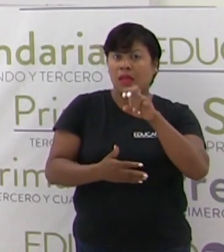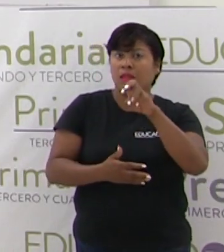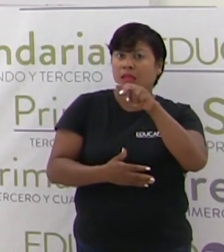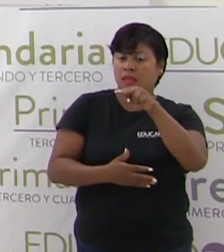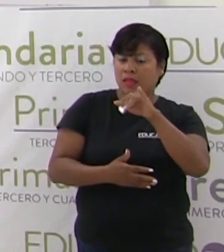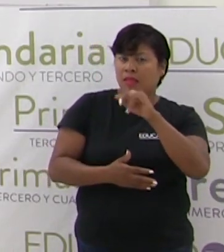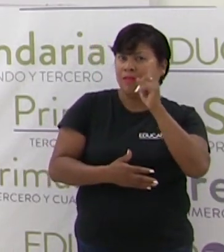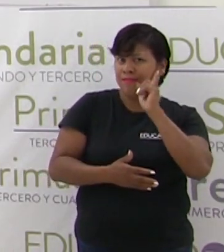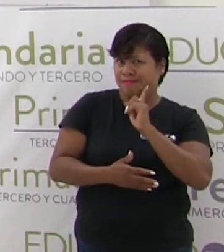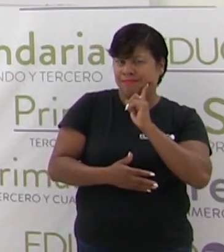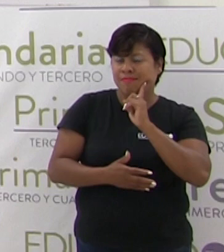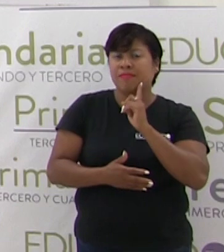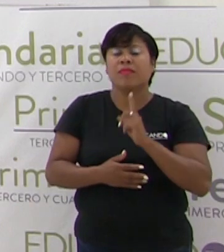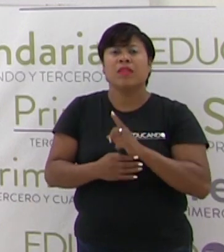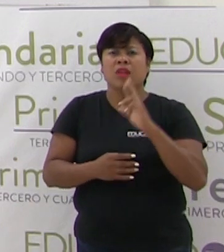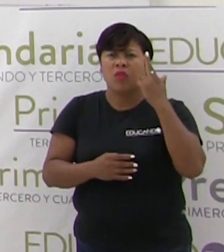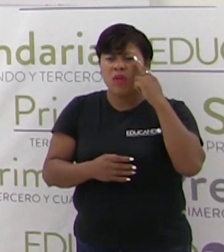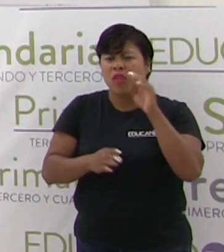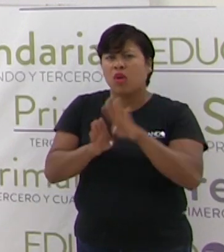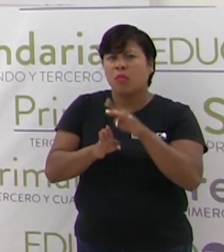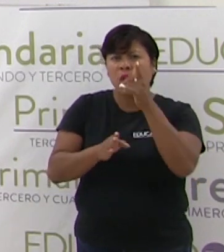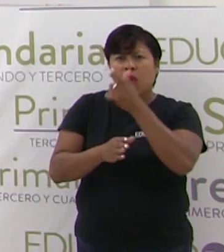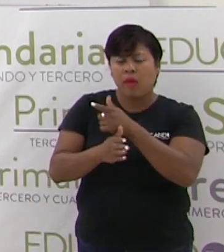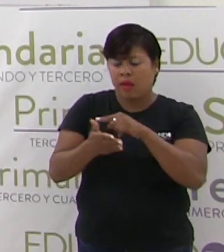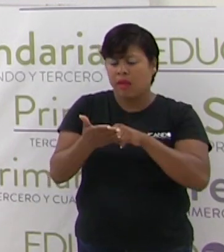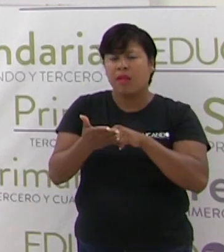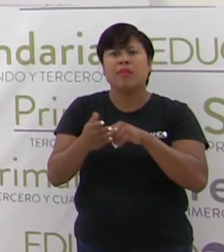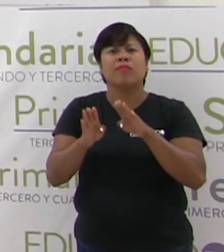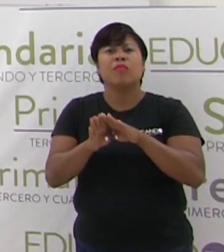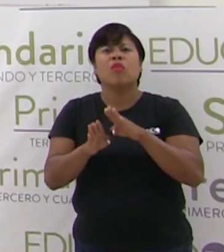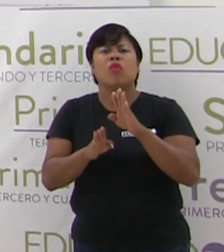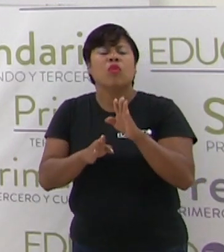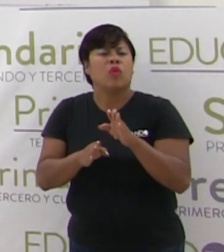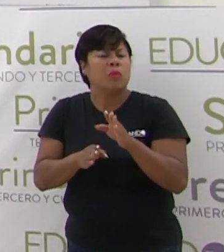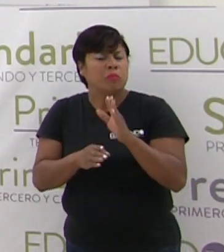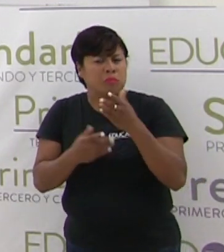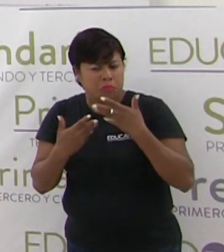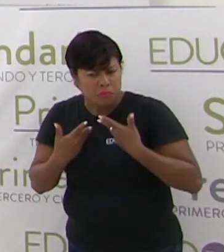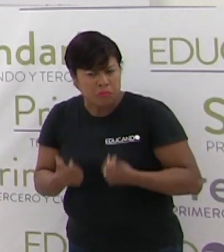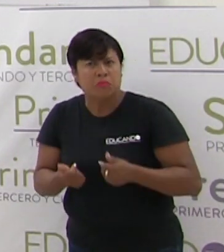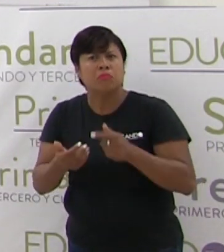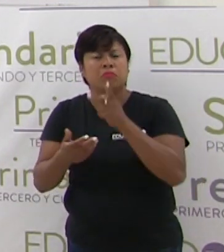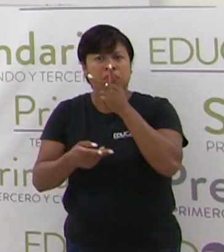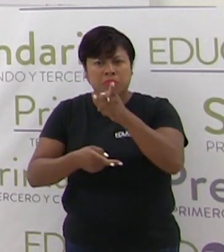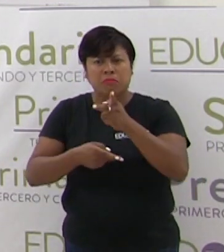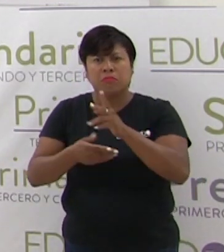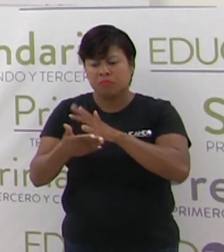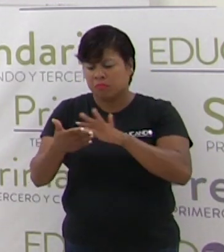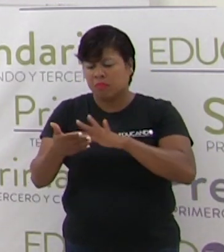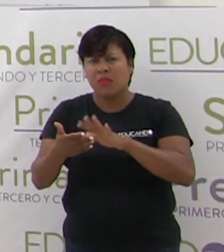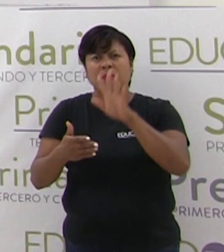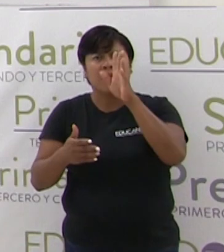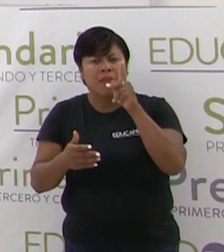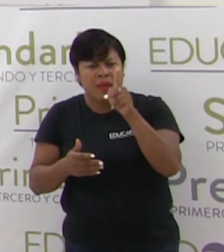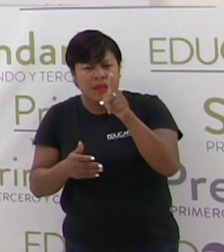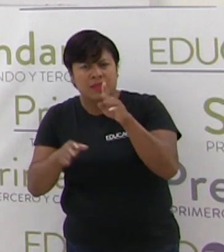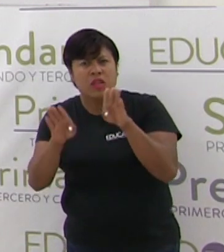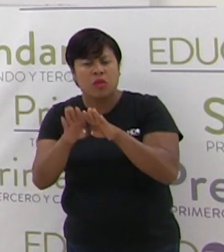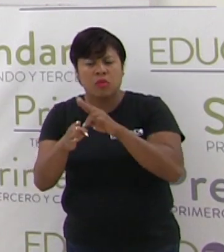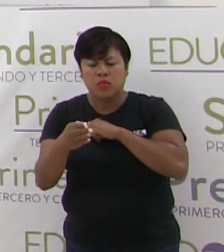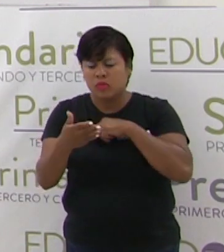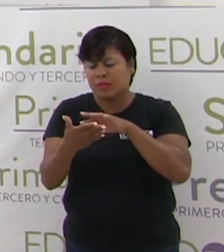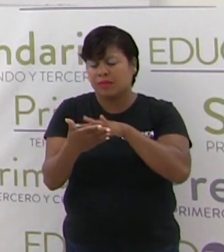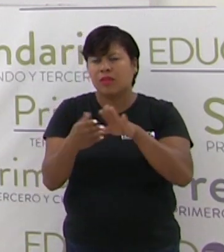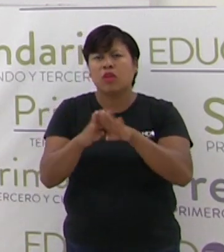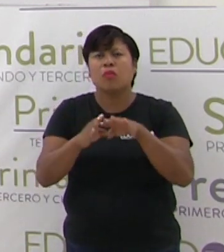Elenita, ¿recuerdan el lenguaje? El lenguaje era muy coloquial, pareciera que estábamos